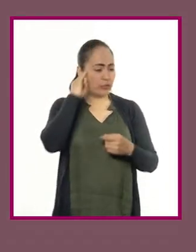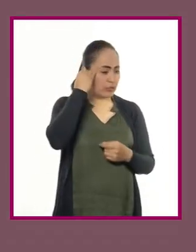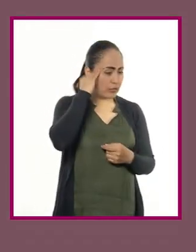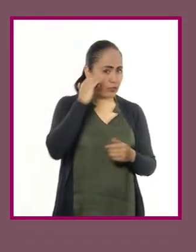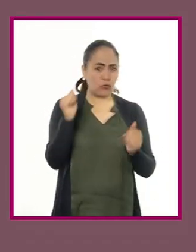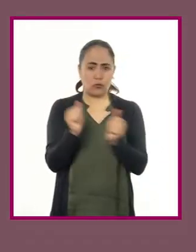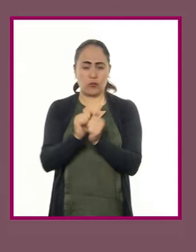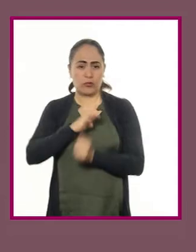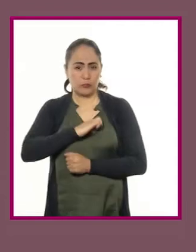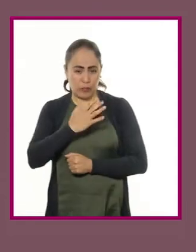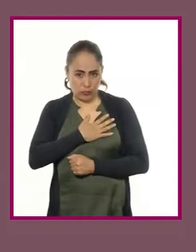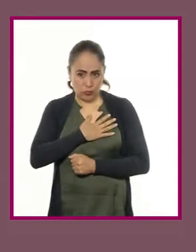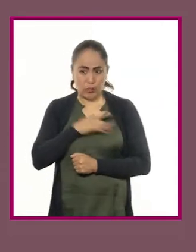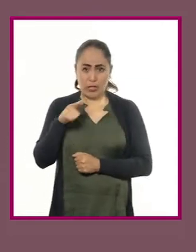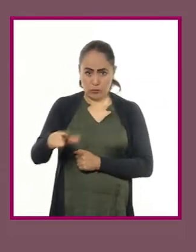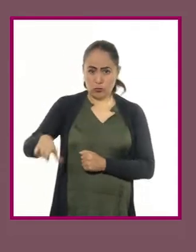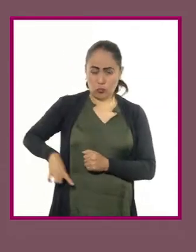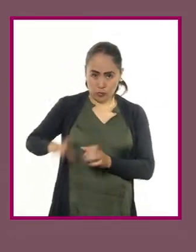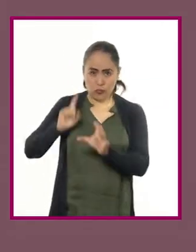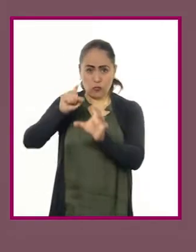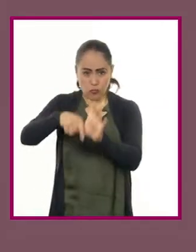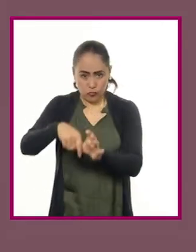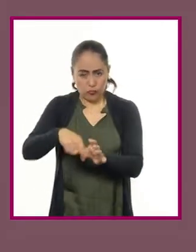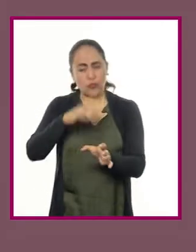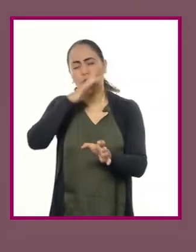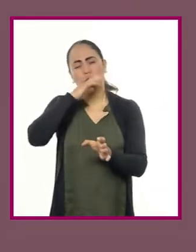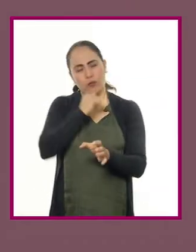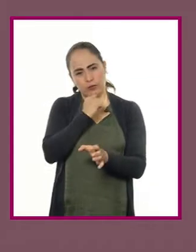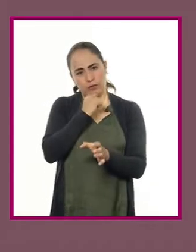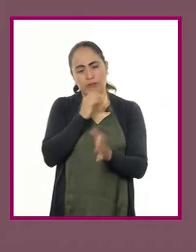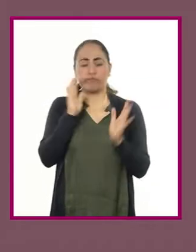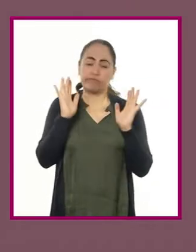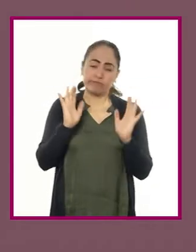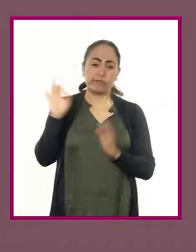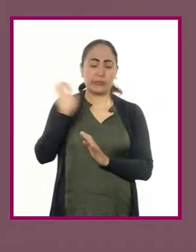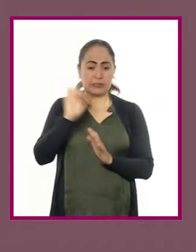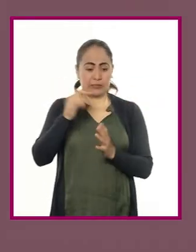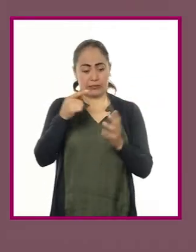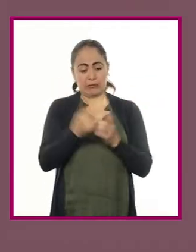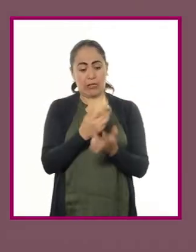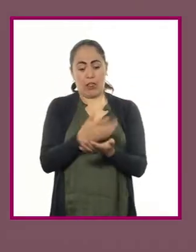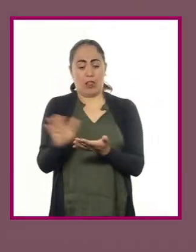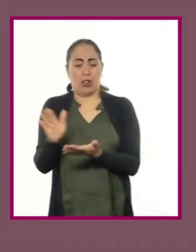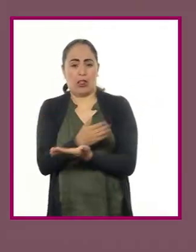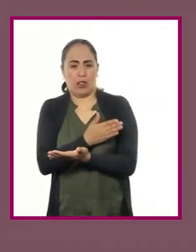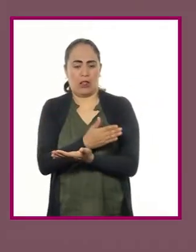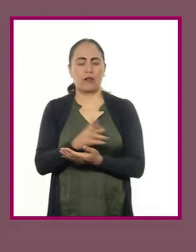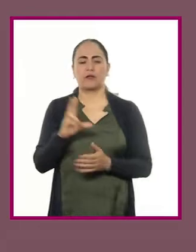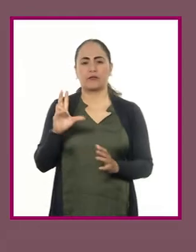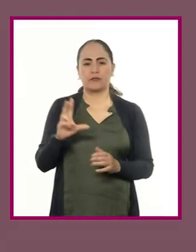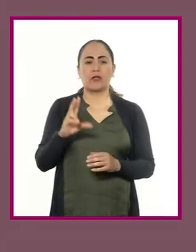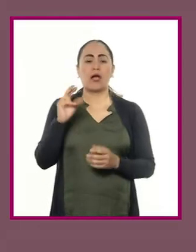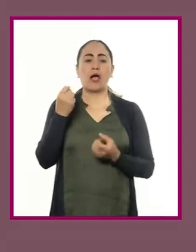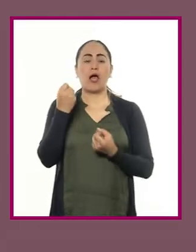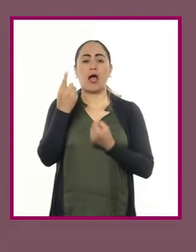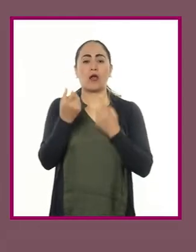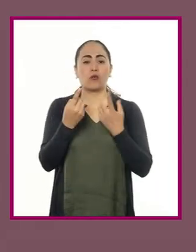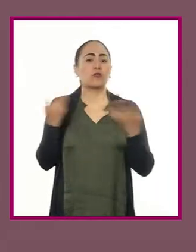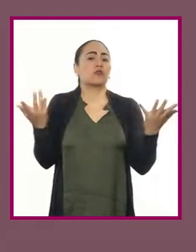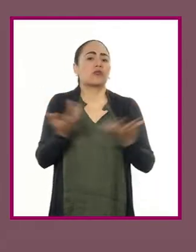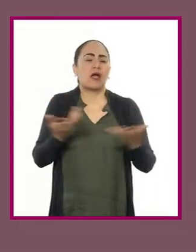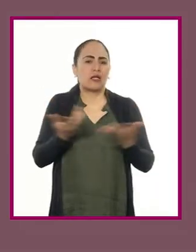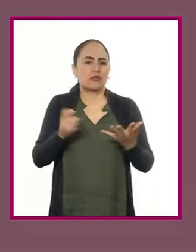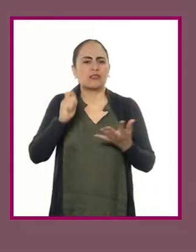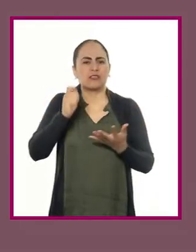reales, ni públicos ni eclesiásticos, a menos que evadieran esta clasificación. La mayoría se dedicaba a